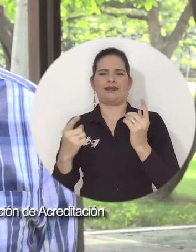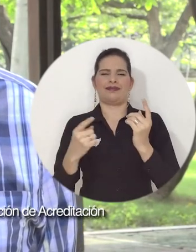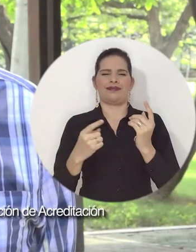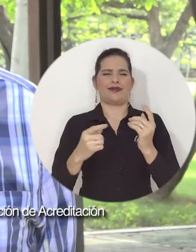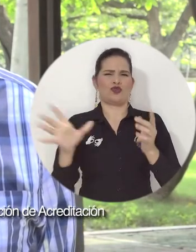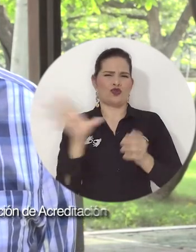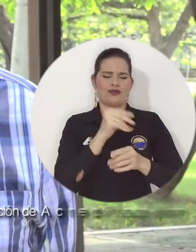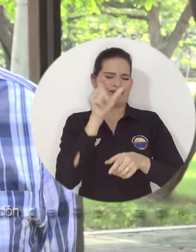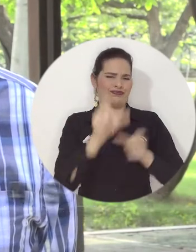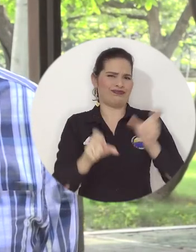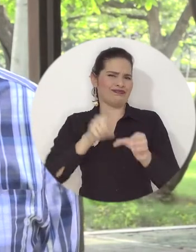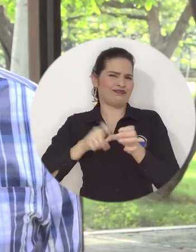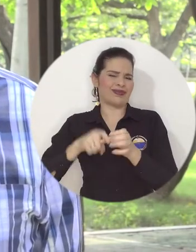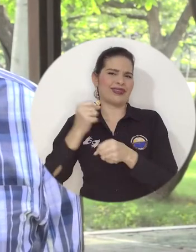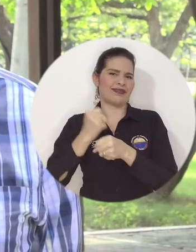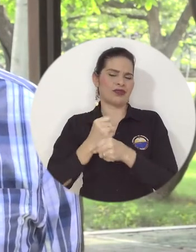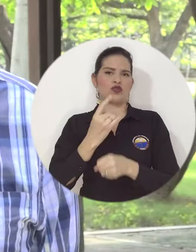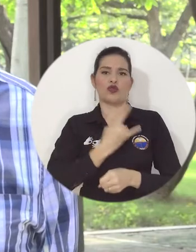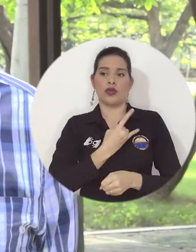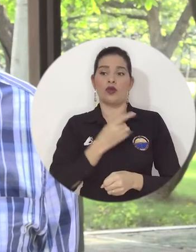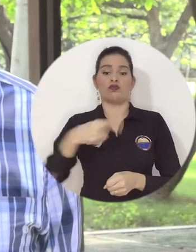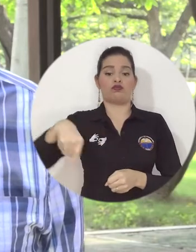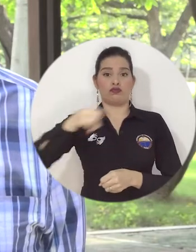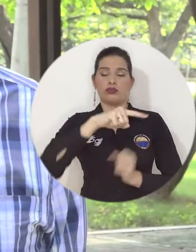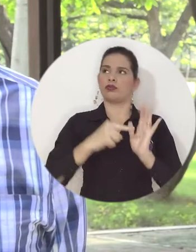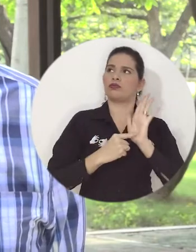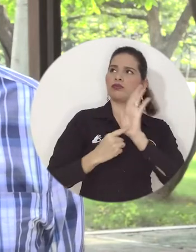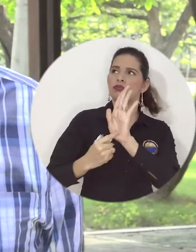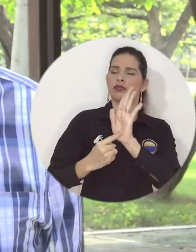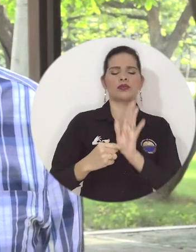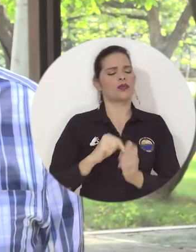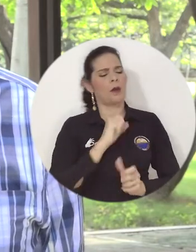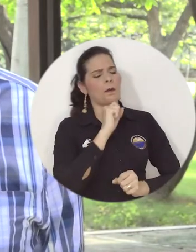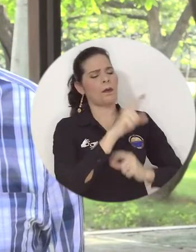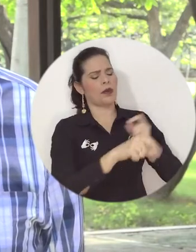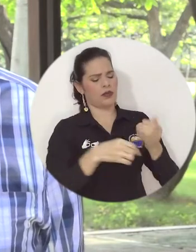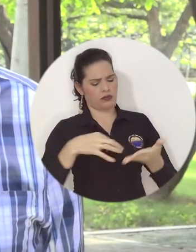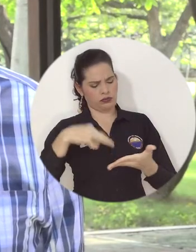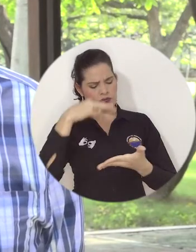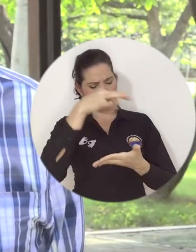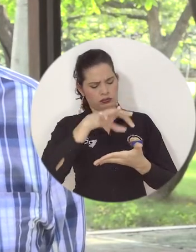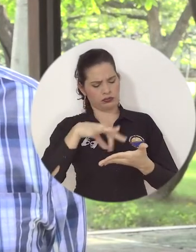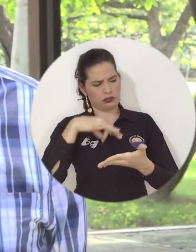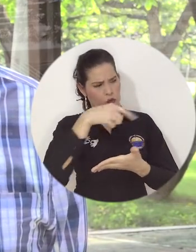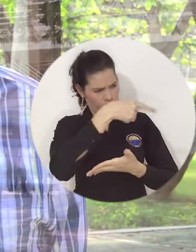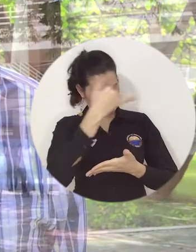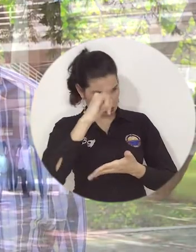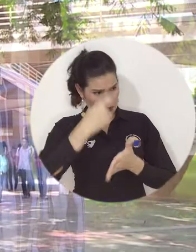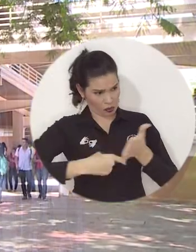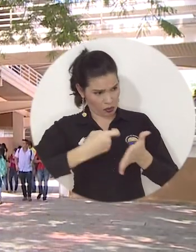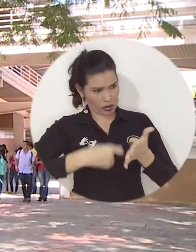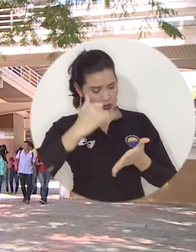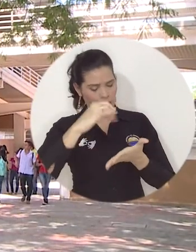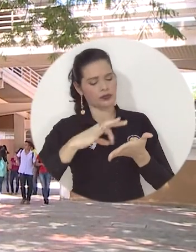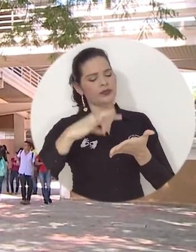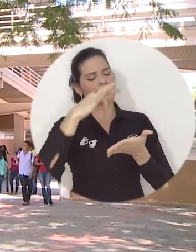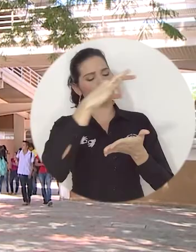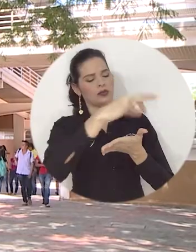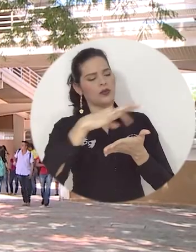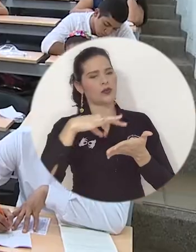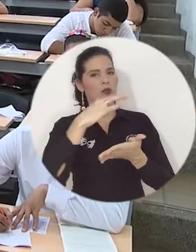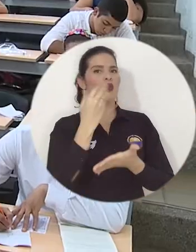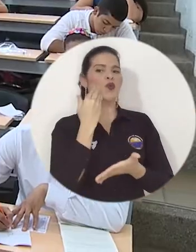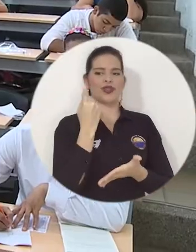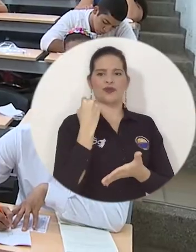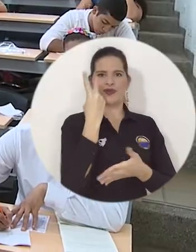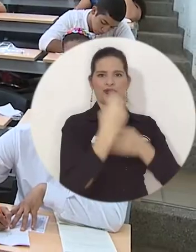dar evidencia y testimonio de lo que efectivamente los pares tienen en sus manos como proceso de autoevaluación que la institución realizó